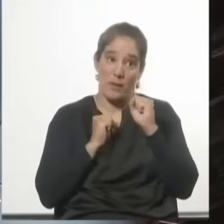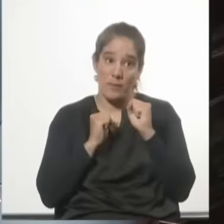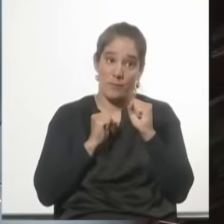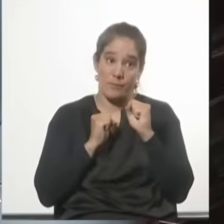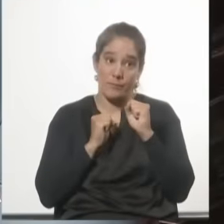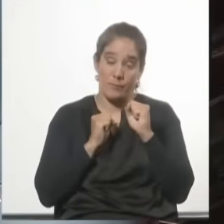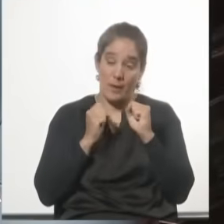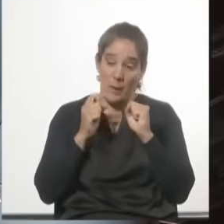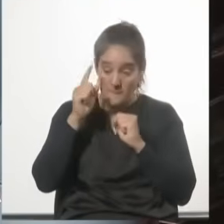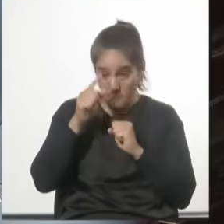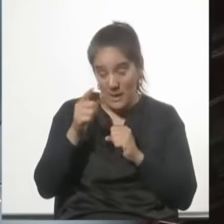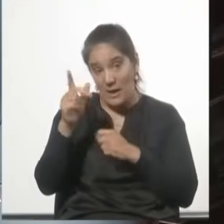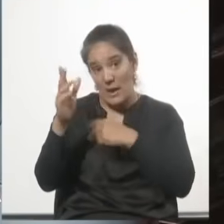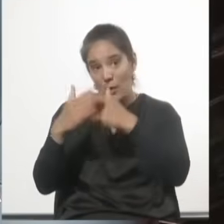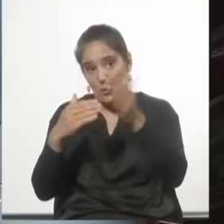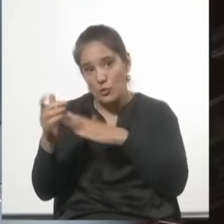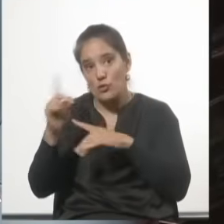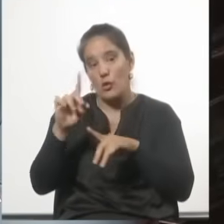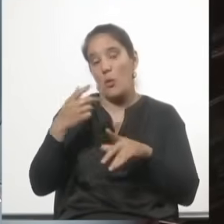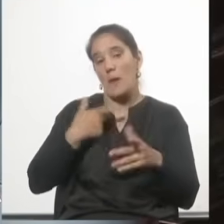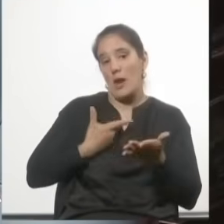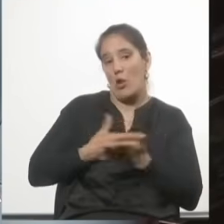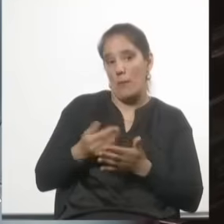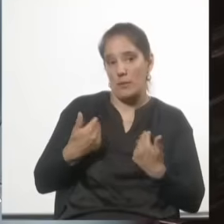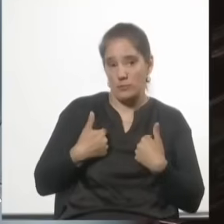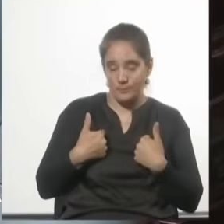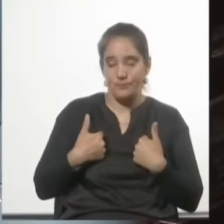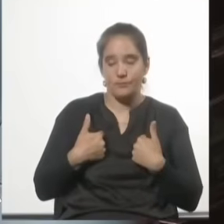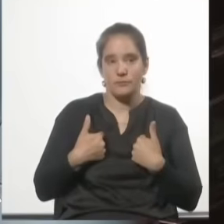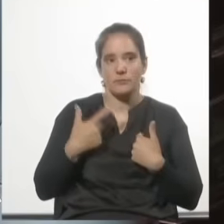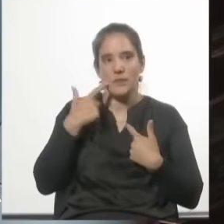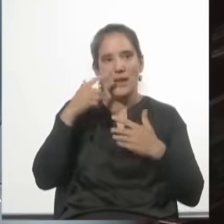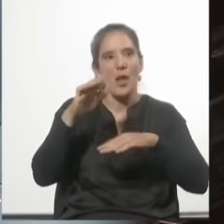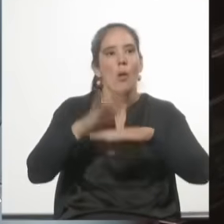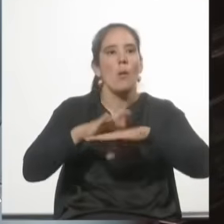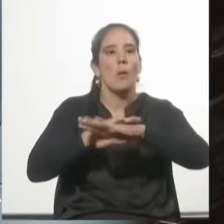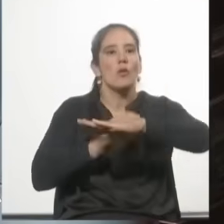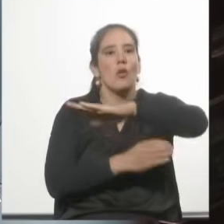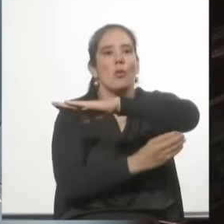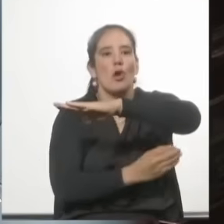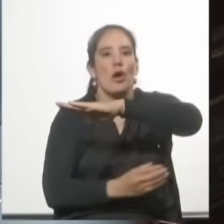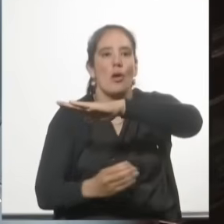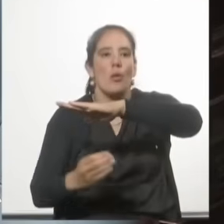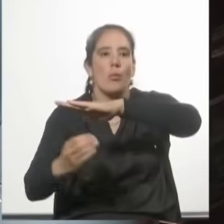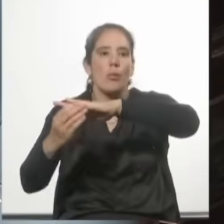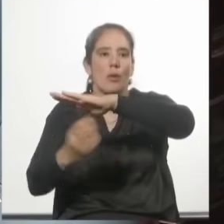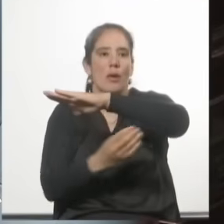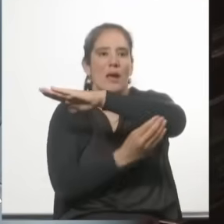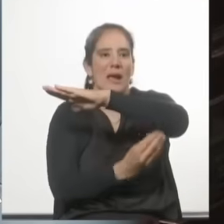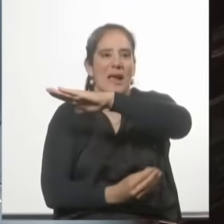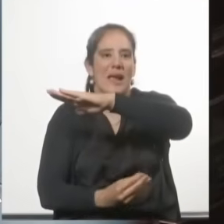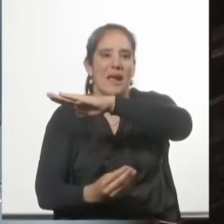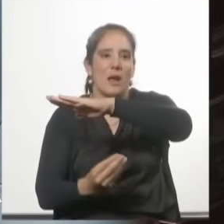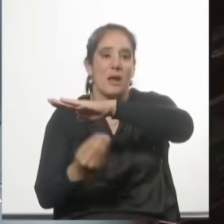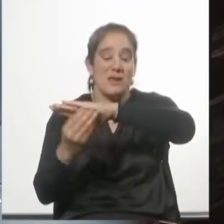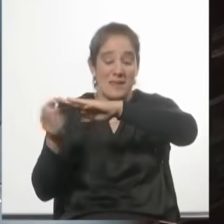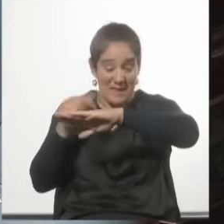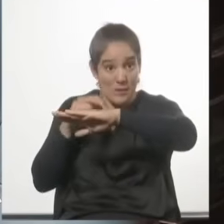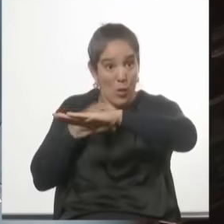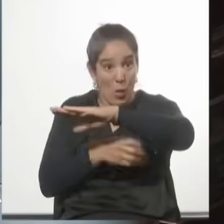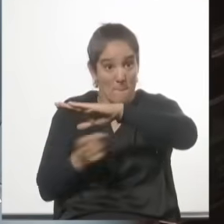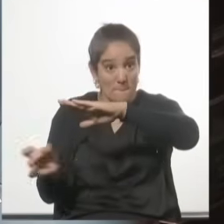para el constructor, en tanto al momento de la puesta de la quilla acumulará el 50% del precio, más